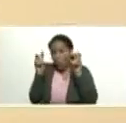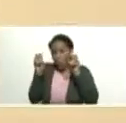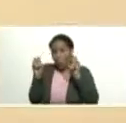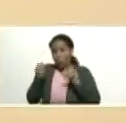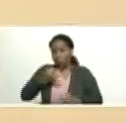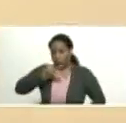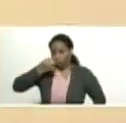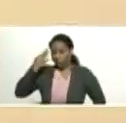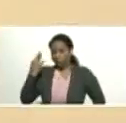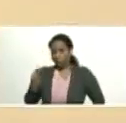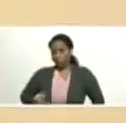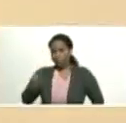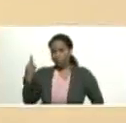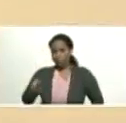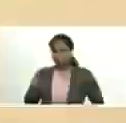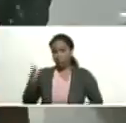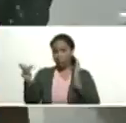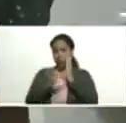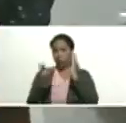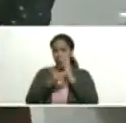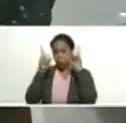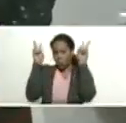altísimo tecnología,